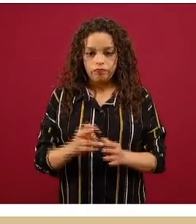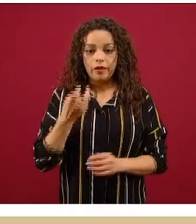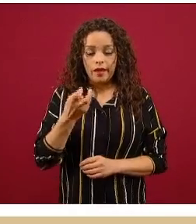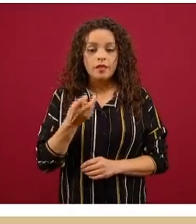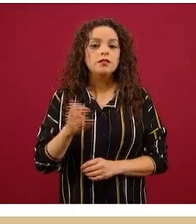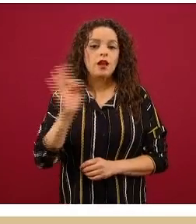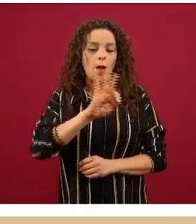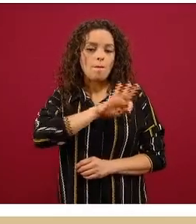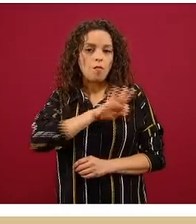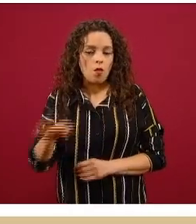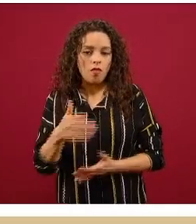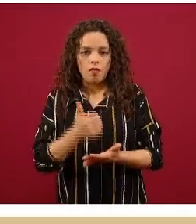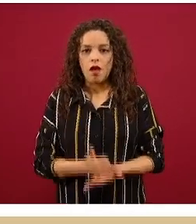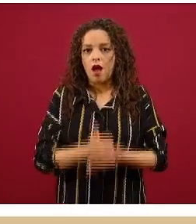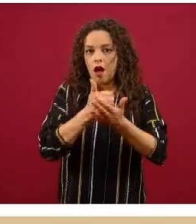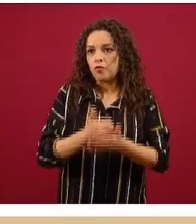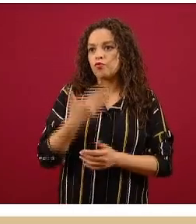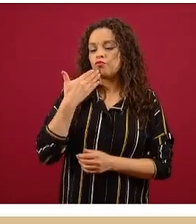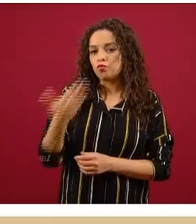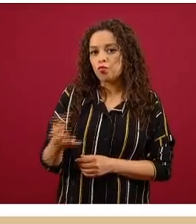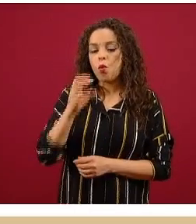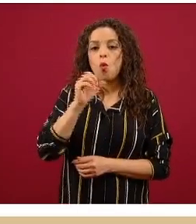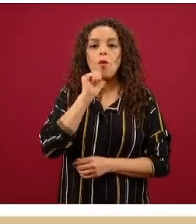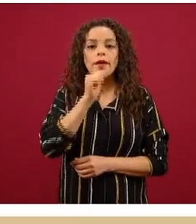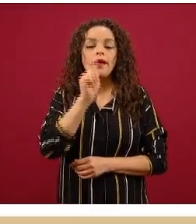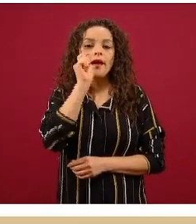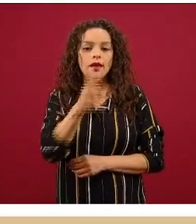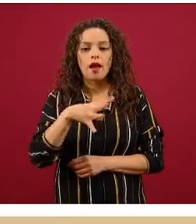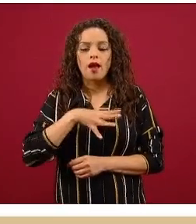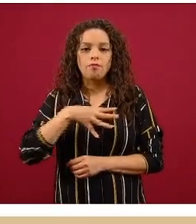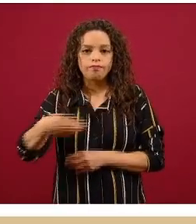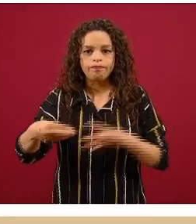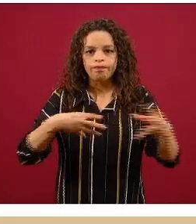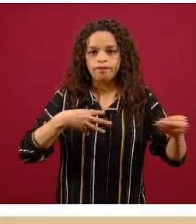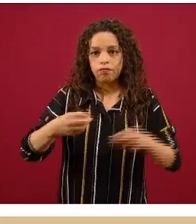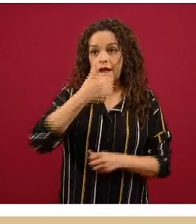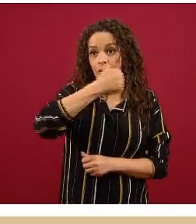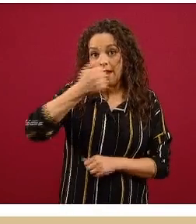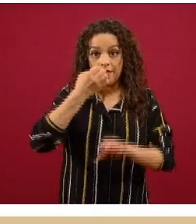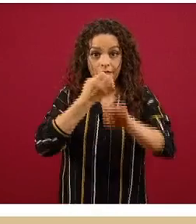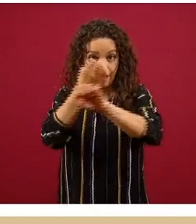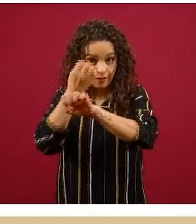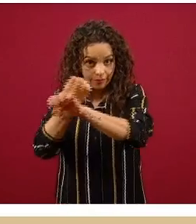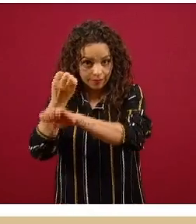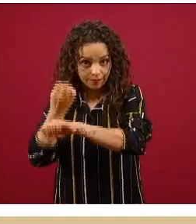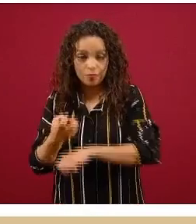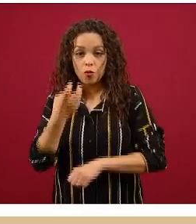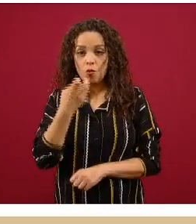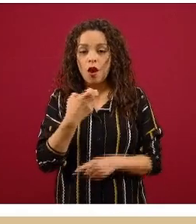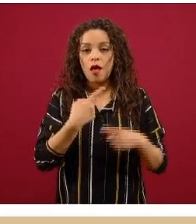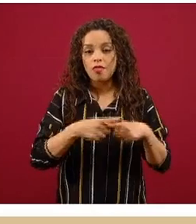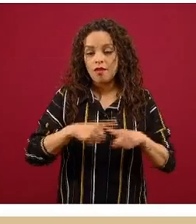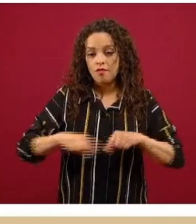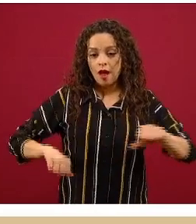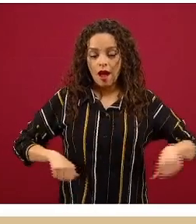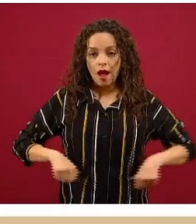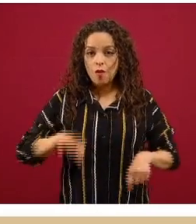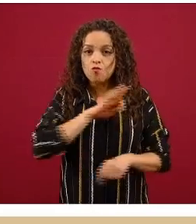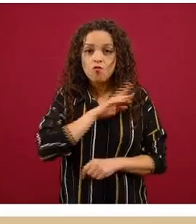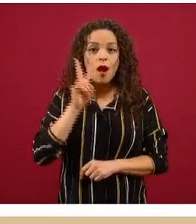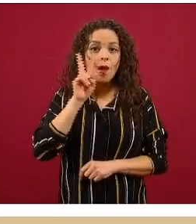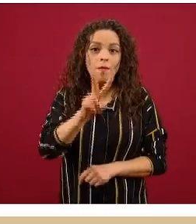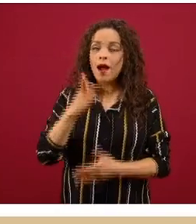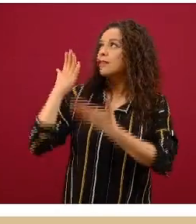favorecen a que existan contagios en cada una de las entidades. Y es por eso que las actividades que ustedes ven aquí,